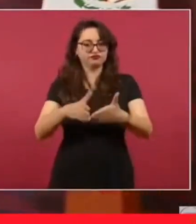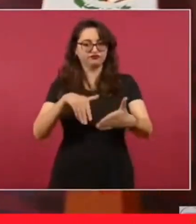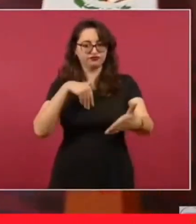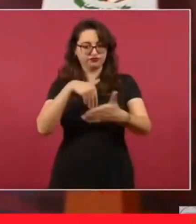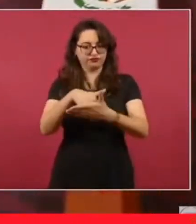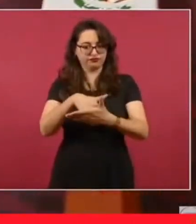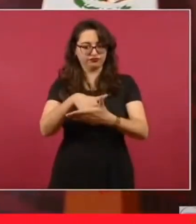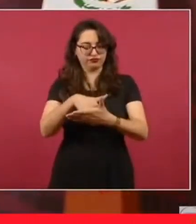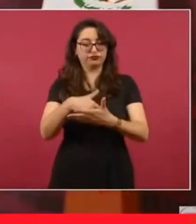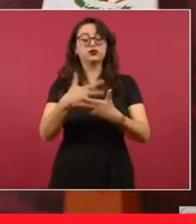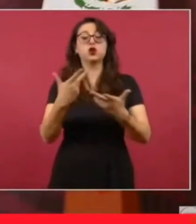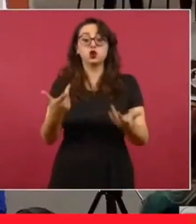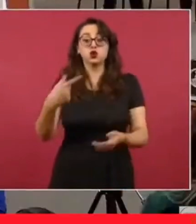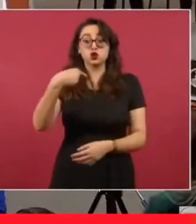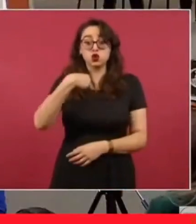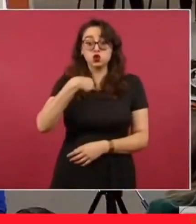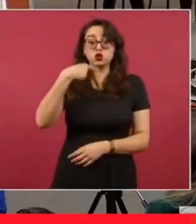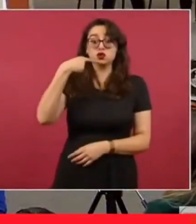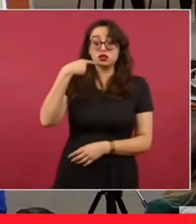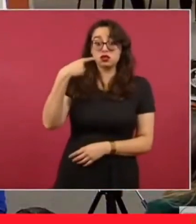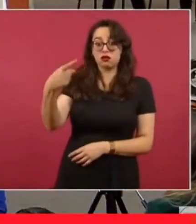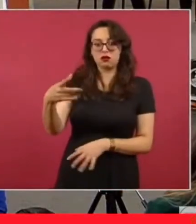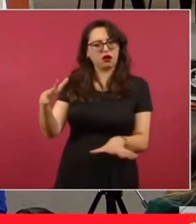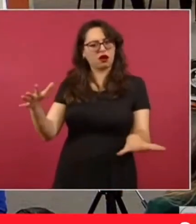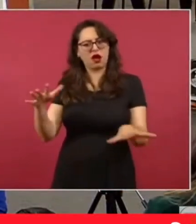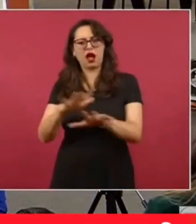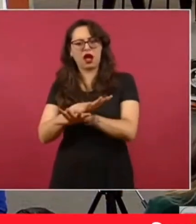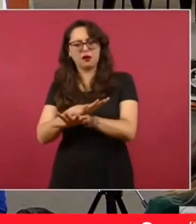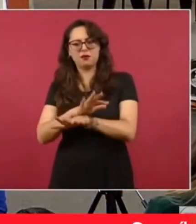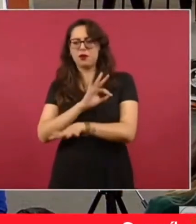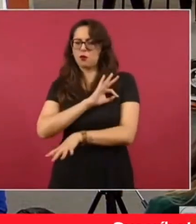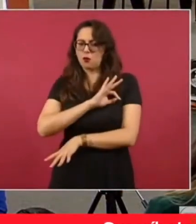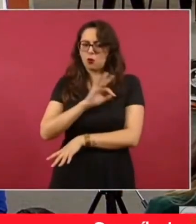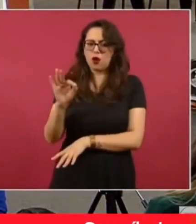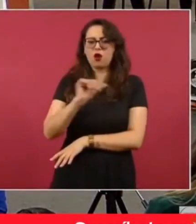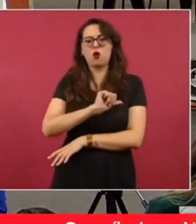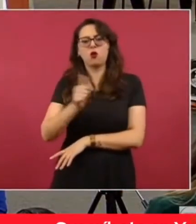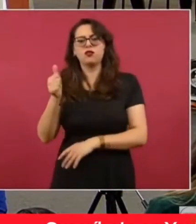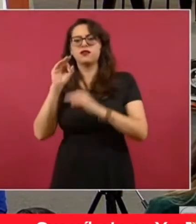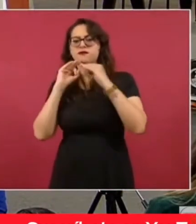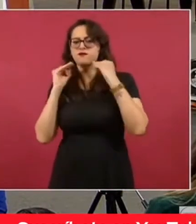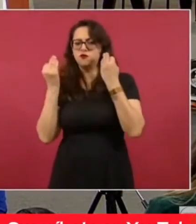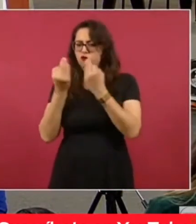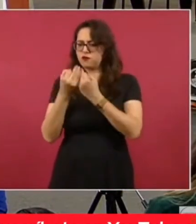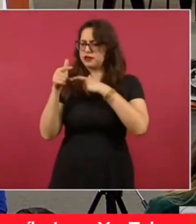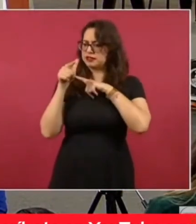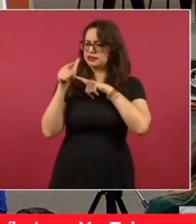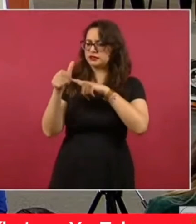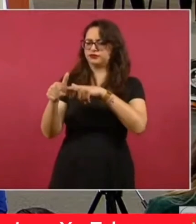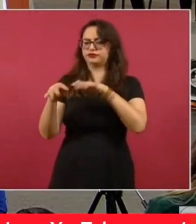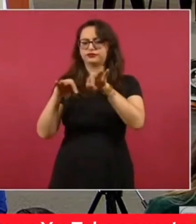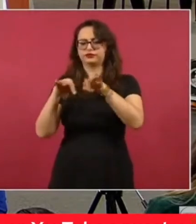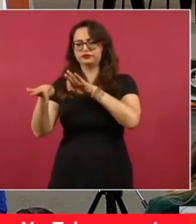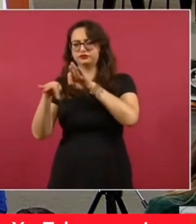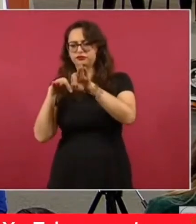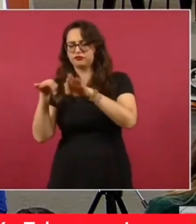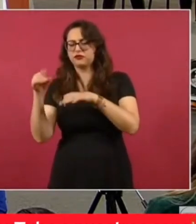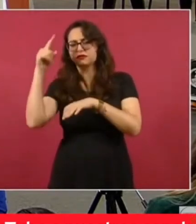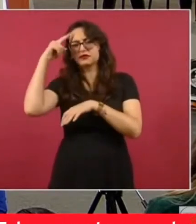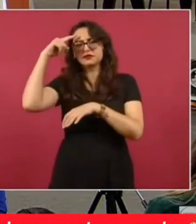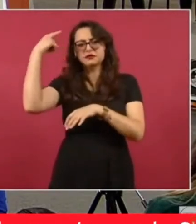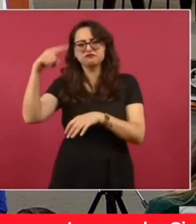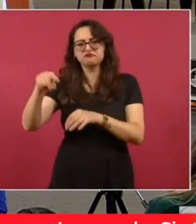planteado que lo pueden convertir en un puerto de cruceros